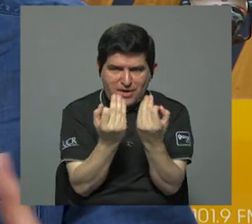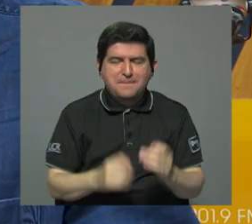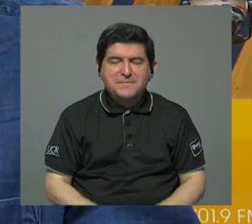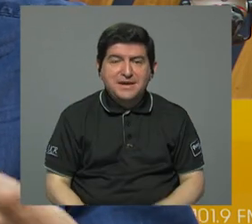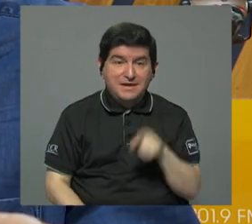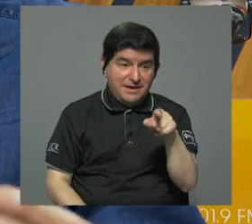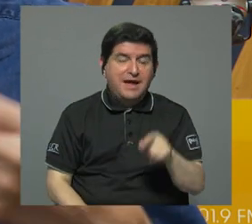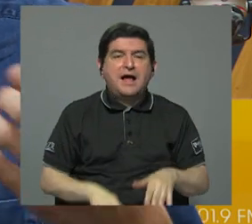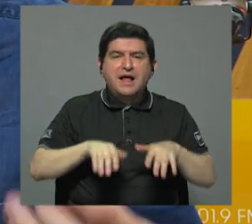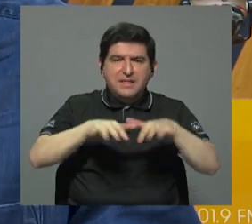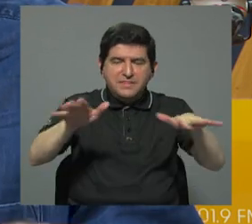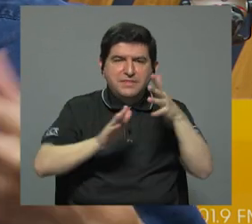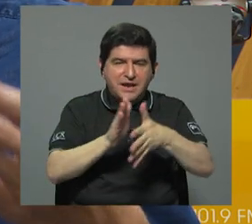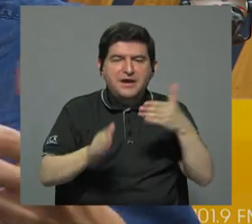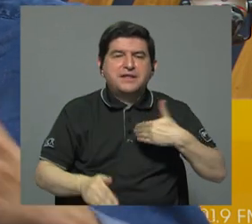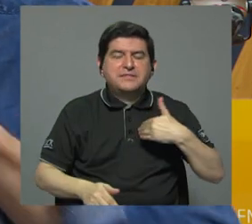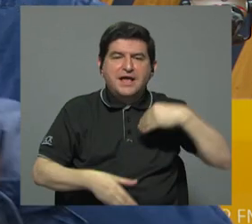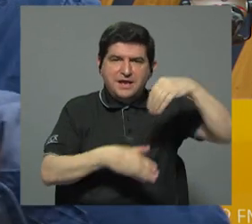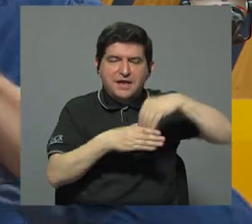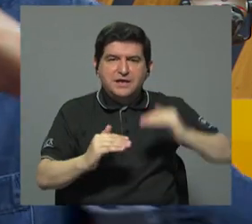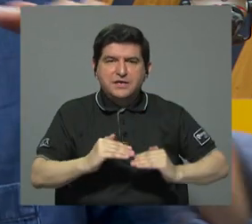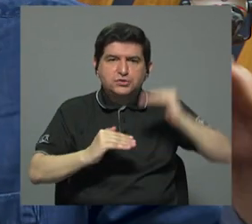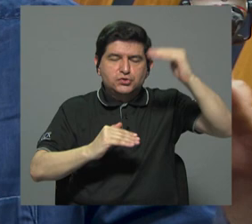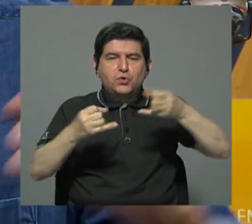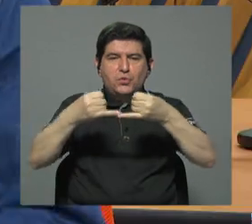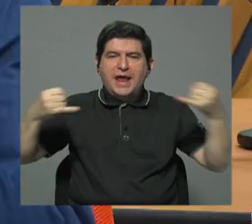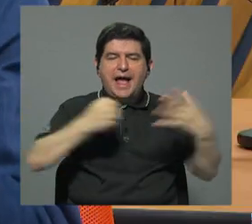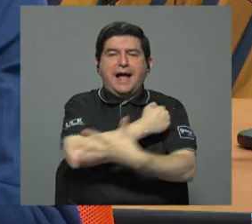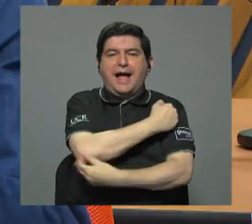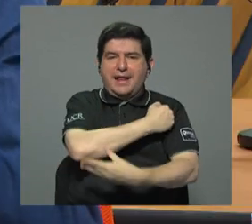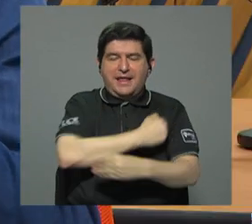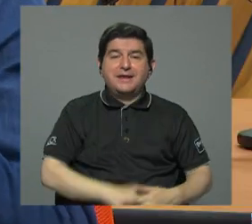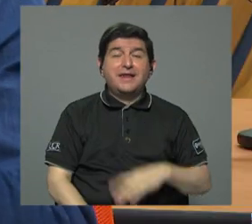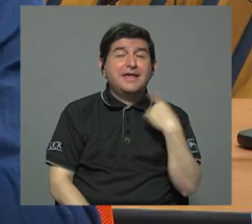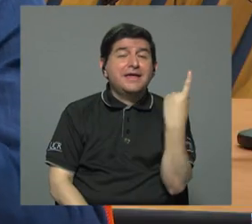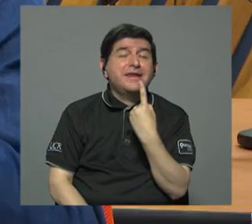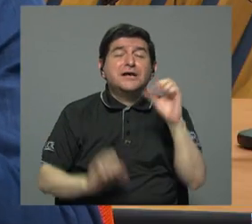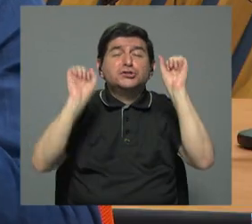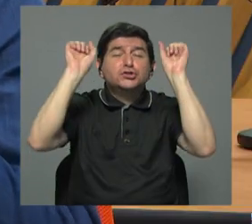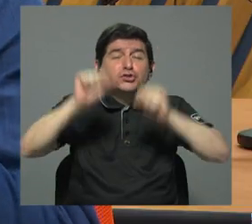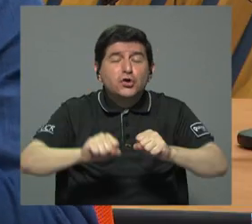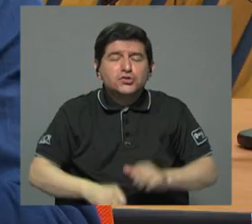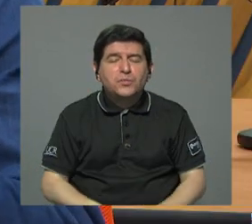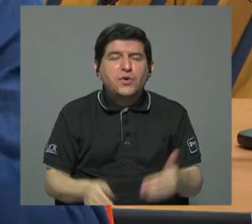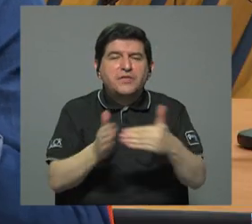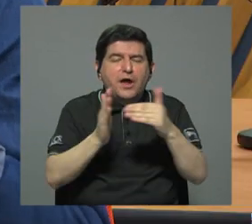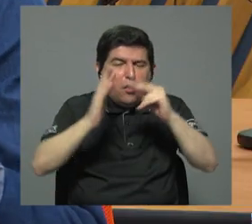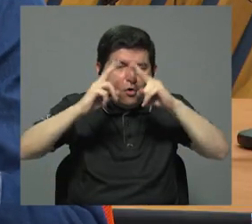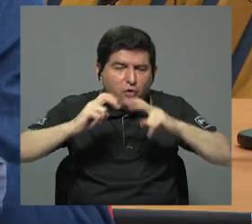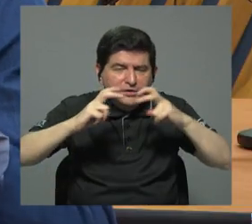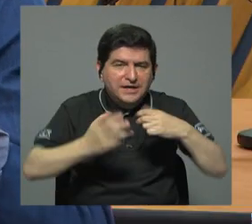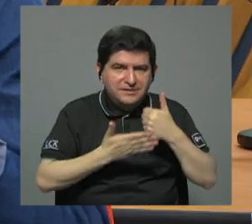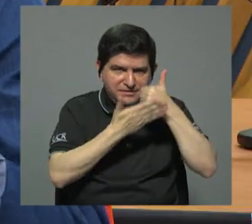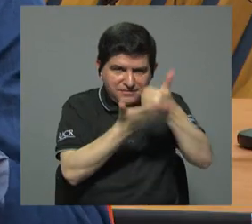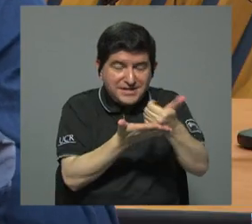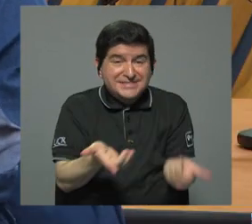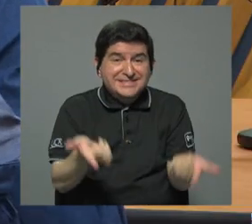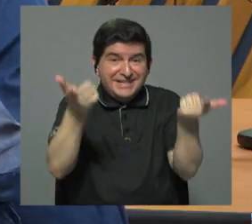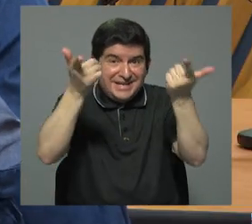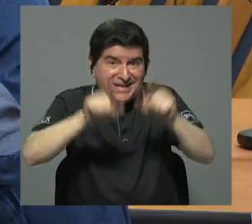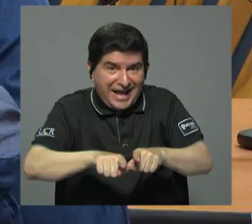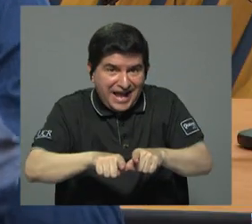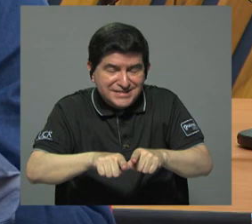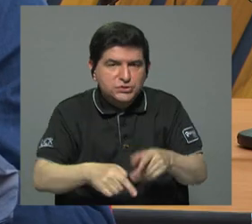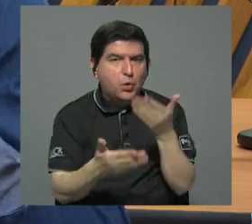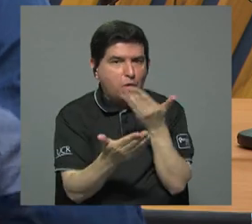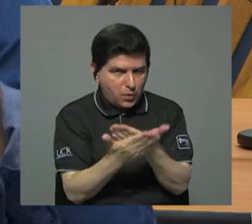red cuenta con ingresos superiores a la línea de pobreza. Solo se puede reconsiderar el subsidio en casos donde